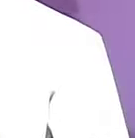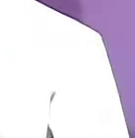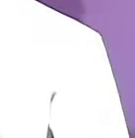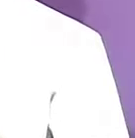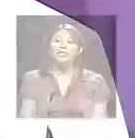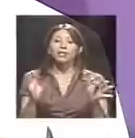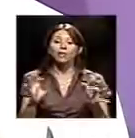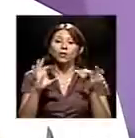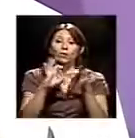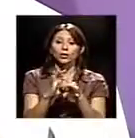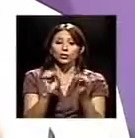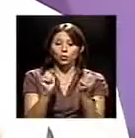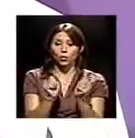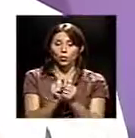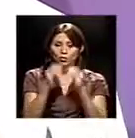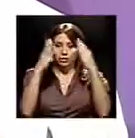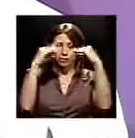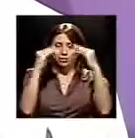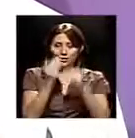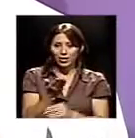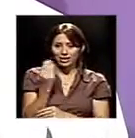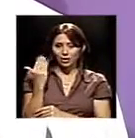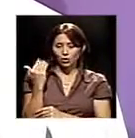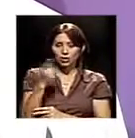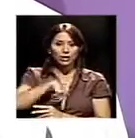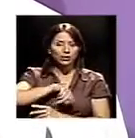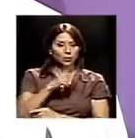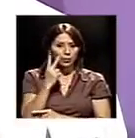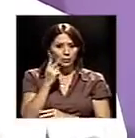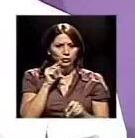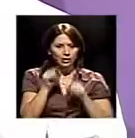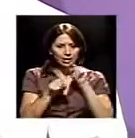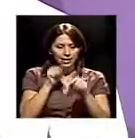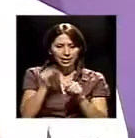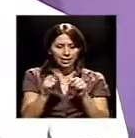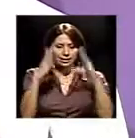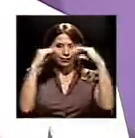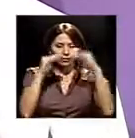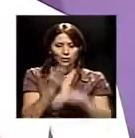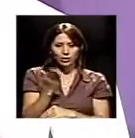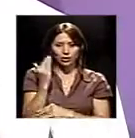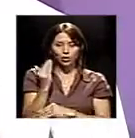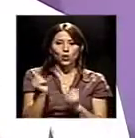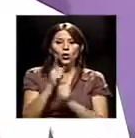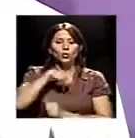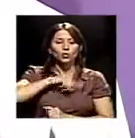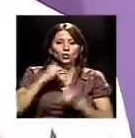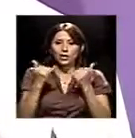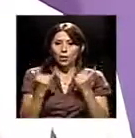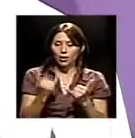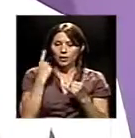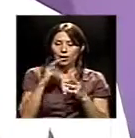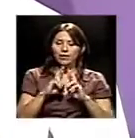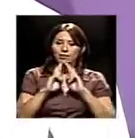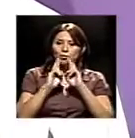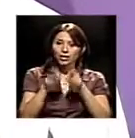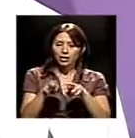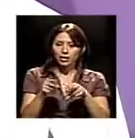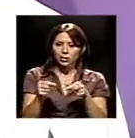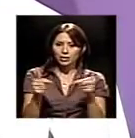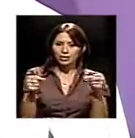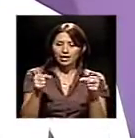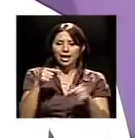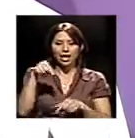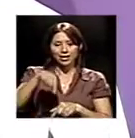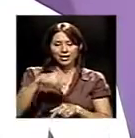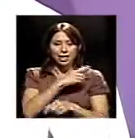De acuerdo con la nota anterior o con las críticas que vimos en el reportaje anterior, está con nosotros para responder y contrastar la directora ejecutiva del